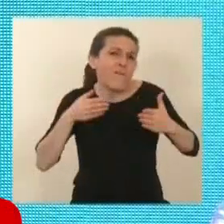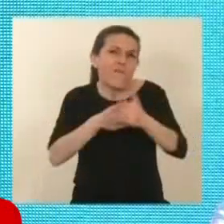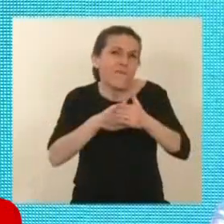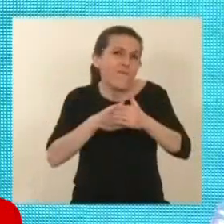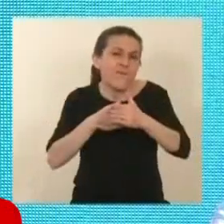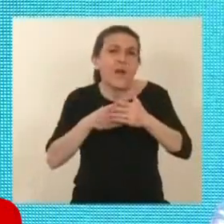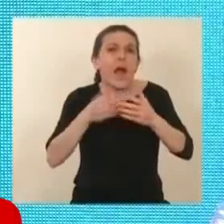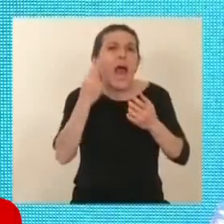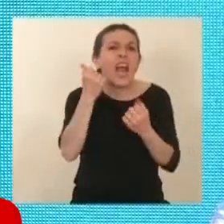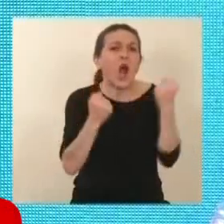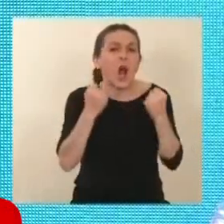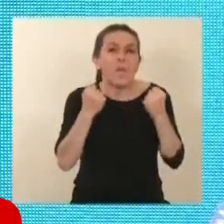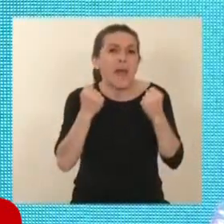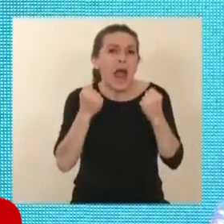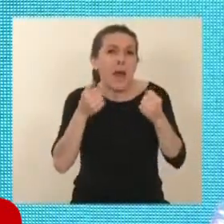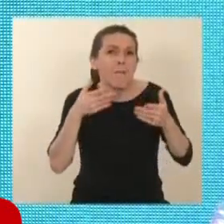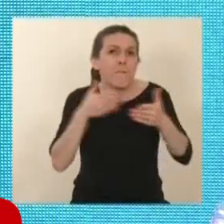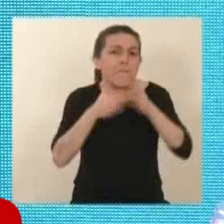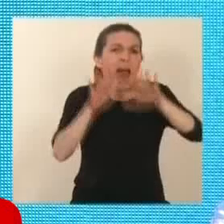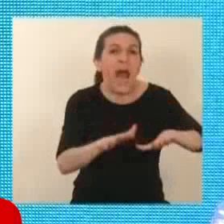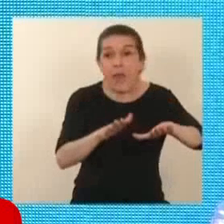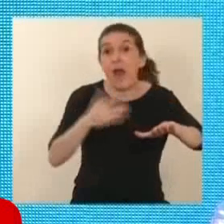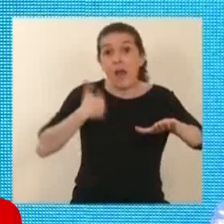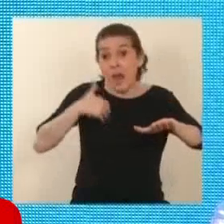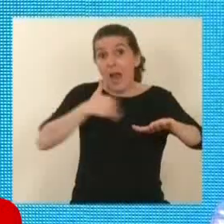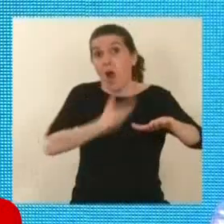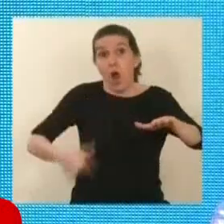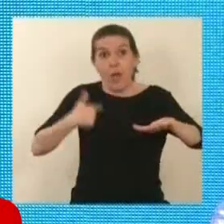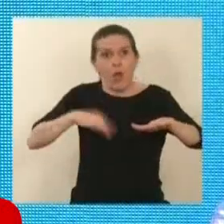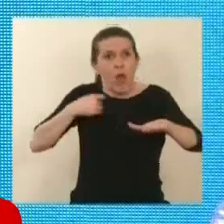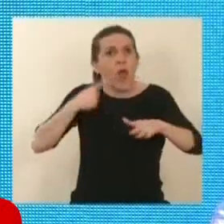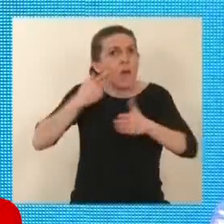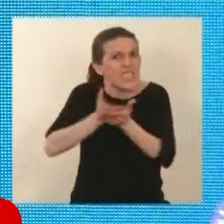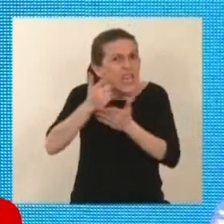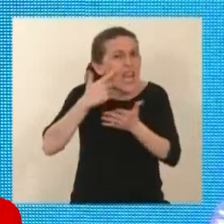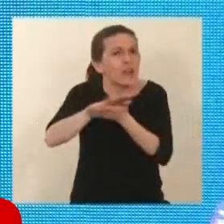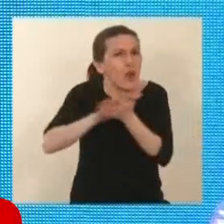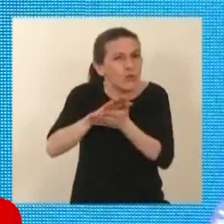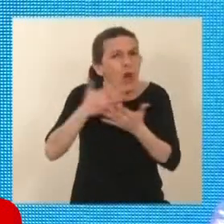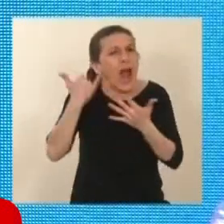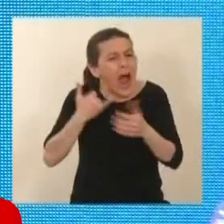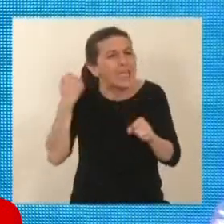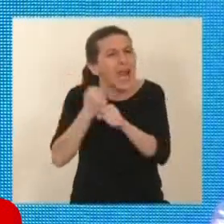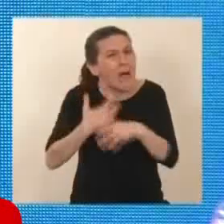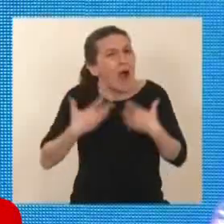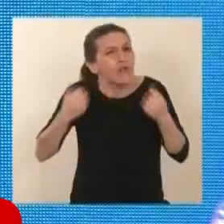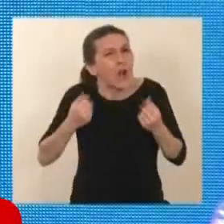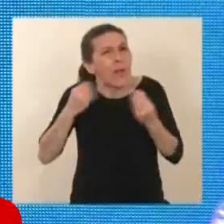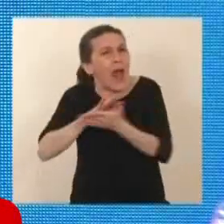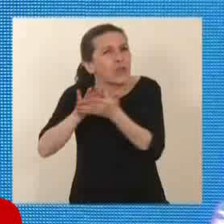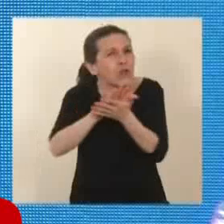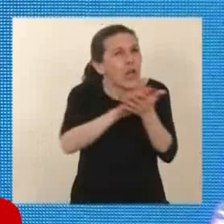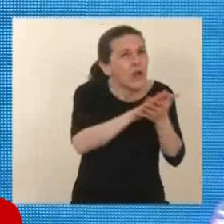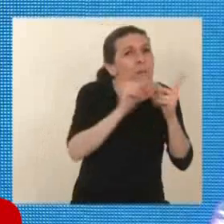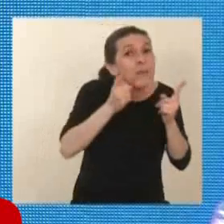y Argentina tiene que seguir resolviendo problemas estructurales que va a llevar tiempo, va a llevar trabajo persistente y que es la